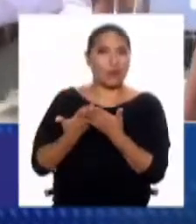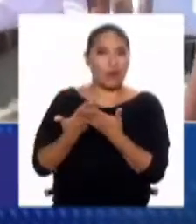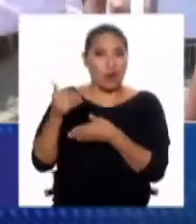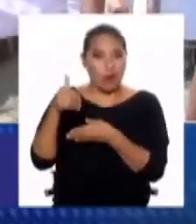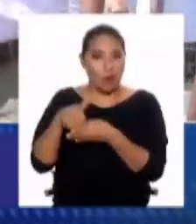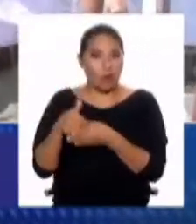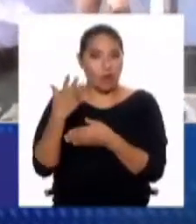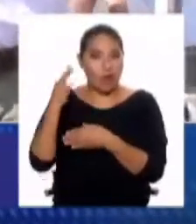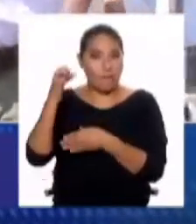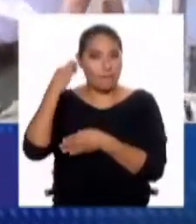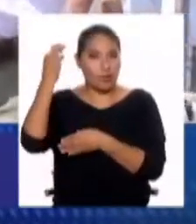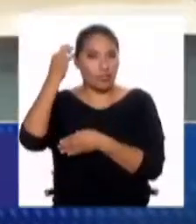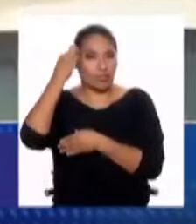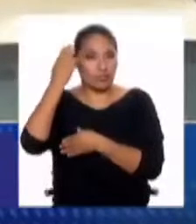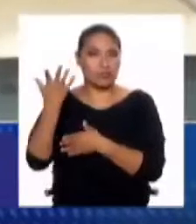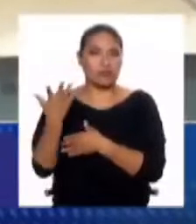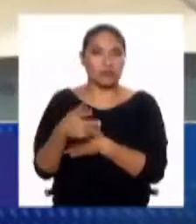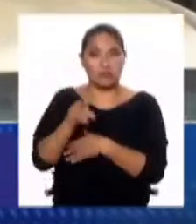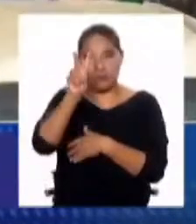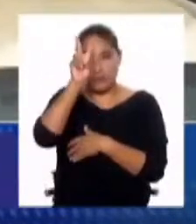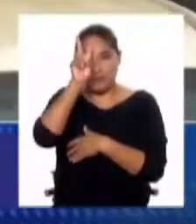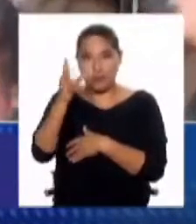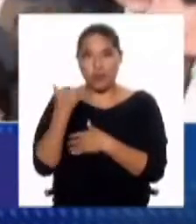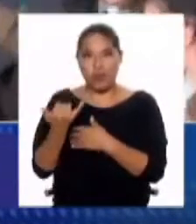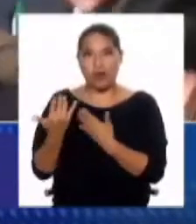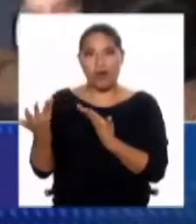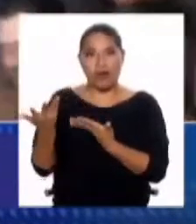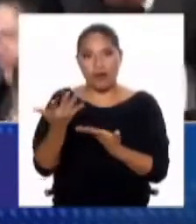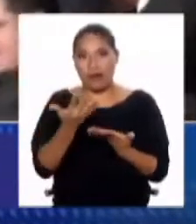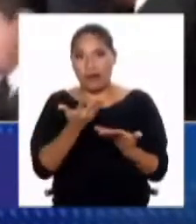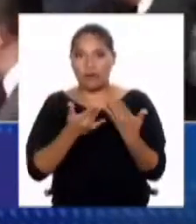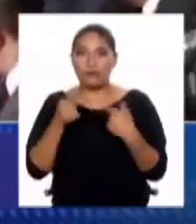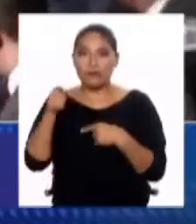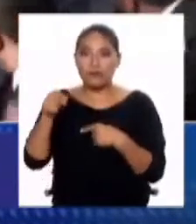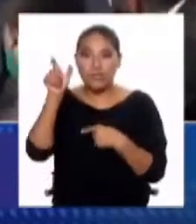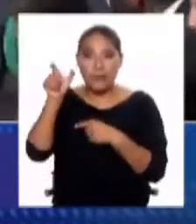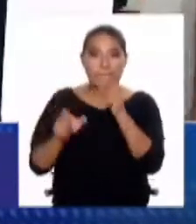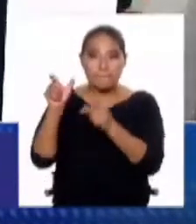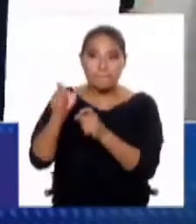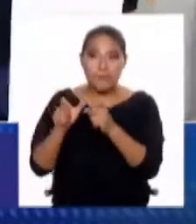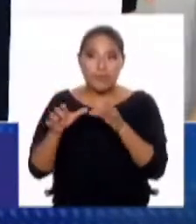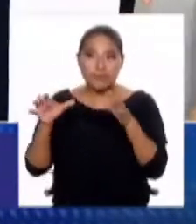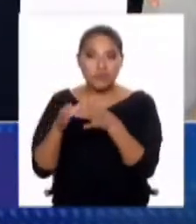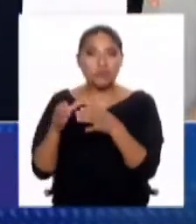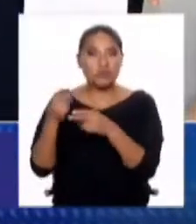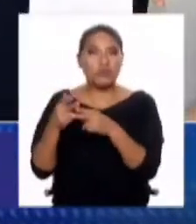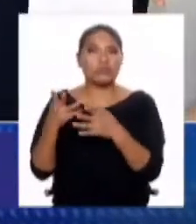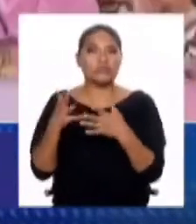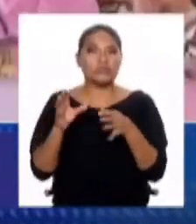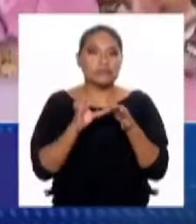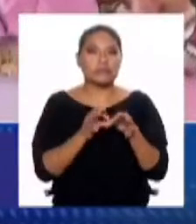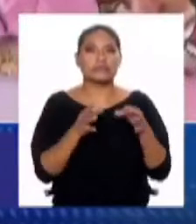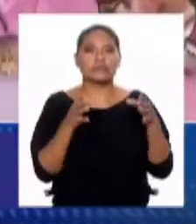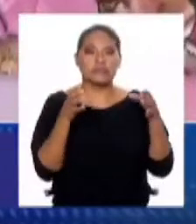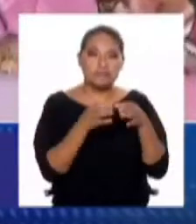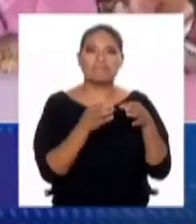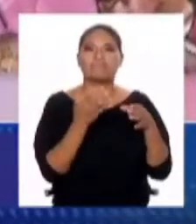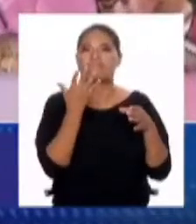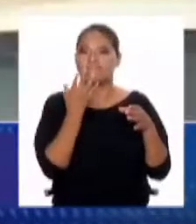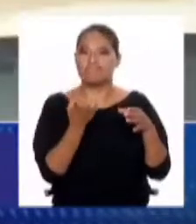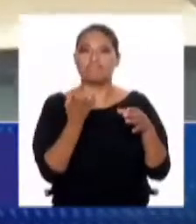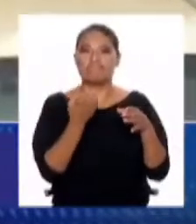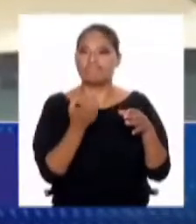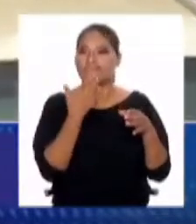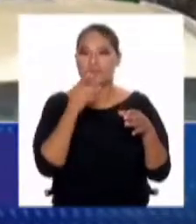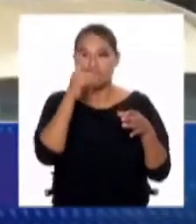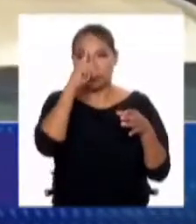son demasiado caudillistas? Porque no puede ser posible que todas esas personas que ha mencionado, incluyéndolo usted, dependiesen tanto de la figura